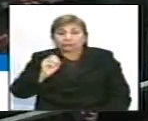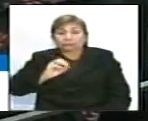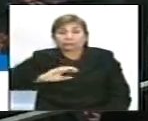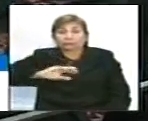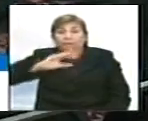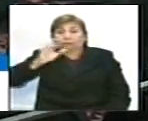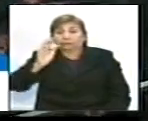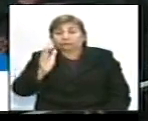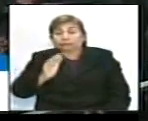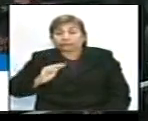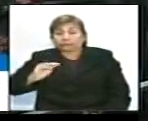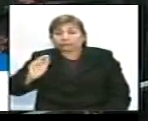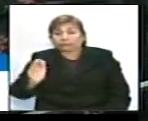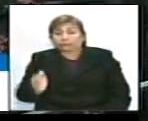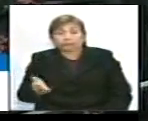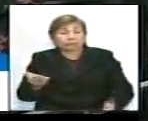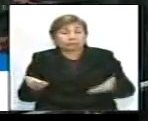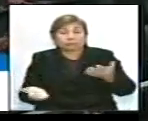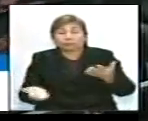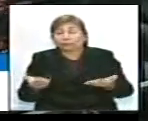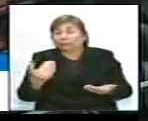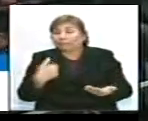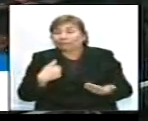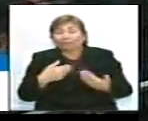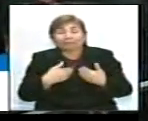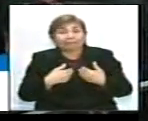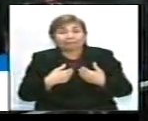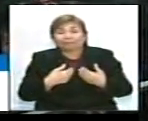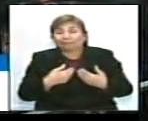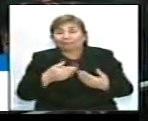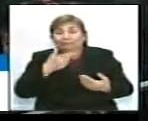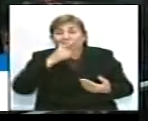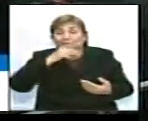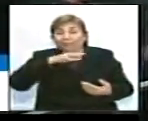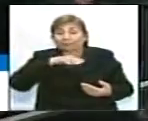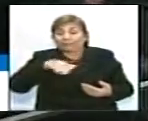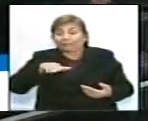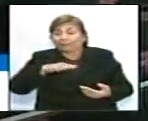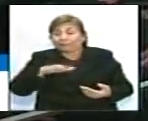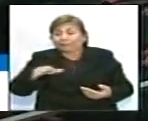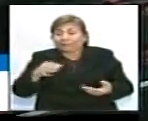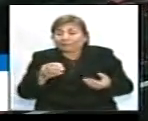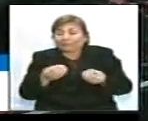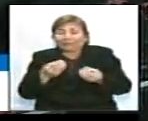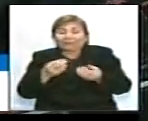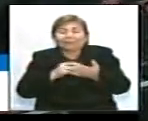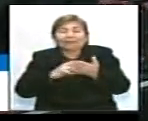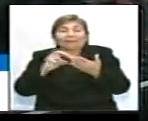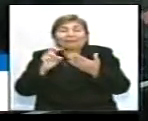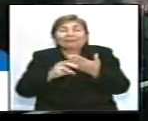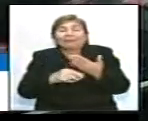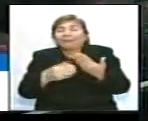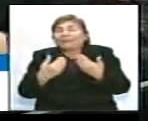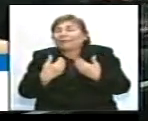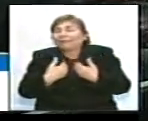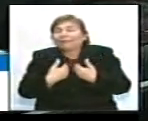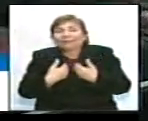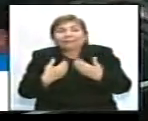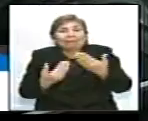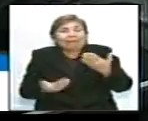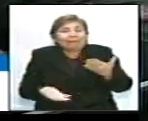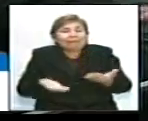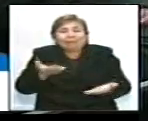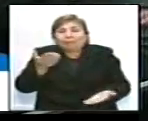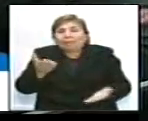todas las cuencas tenemos un balance del recurso hídrico. Entonces, ¿cómo vamos a poder generar proyectos de esta magnitud si no tenemos un balance